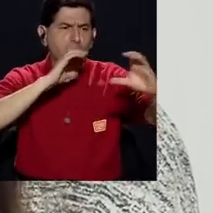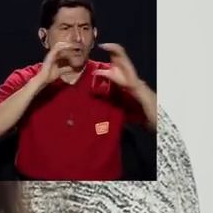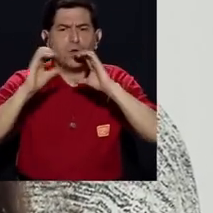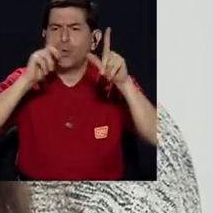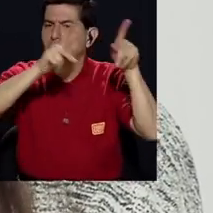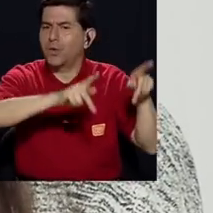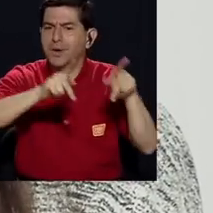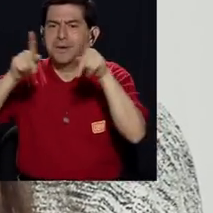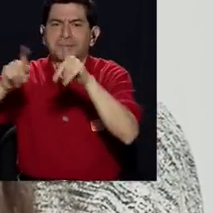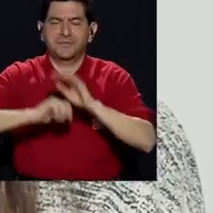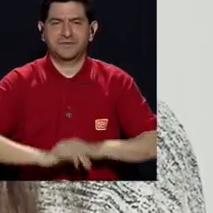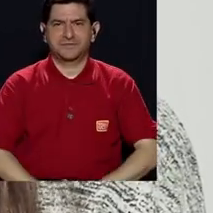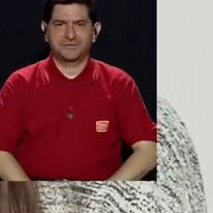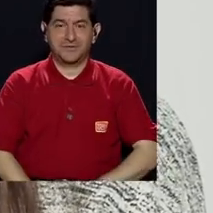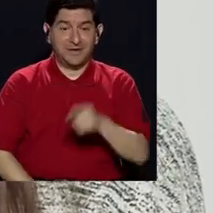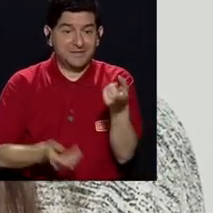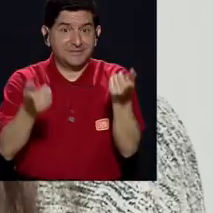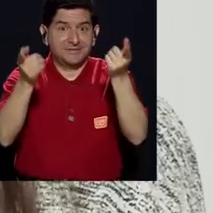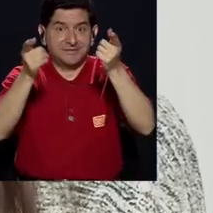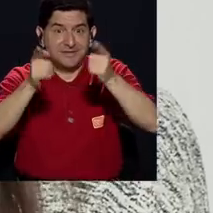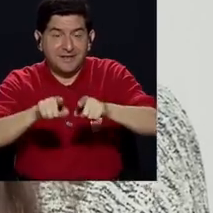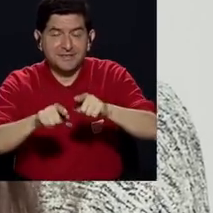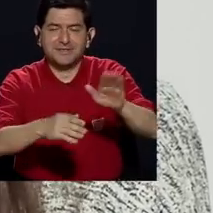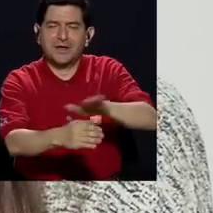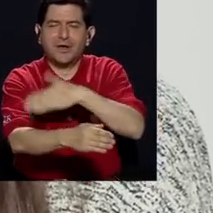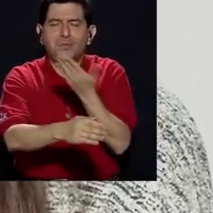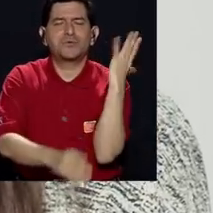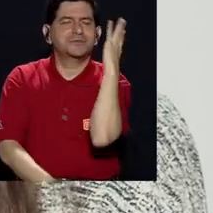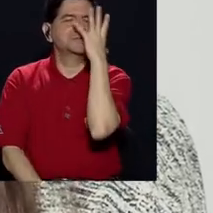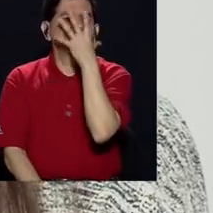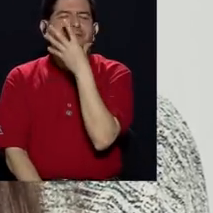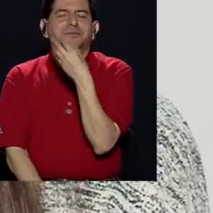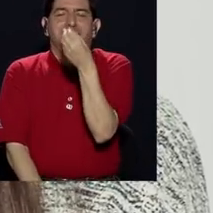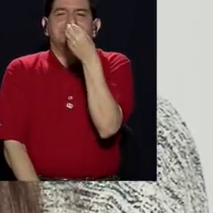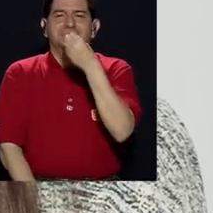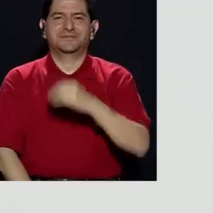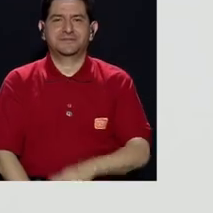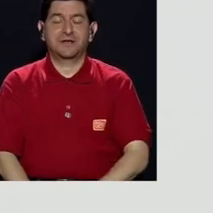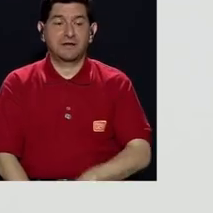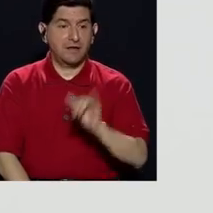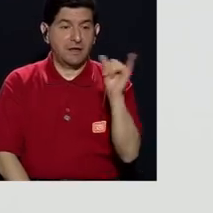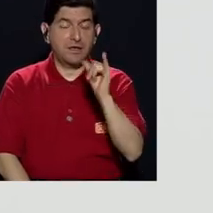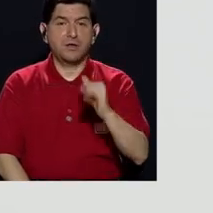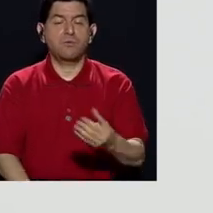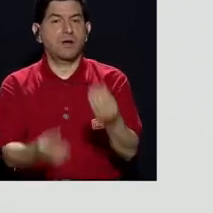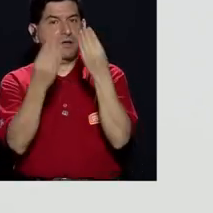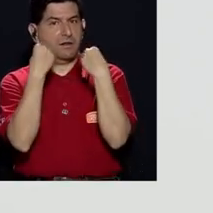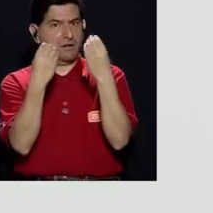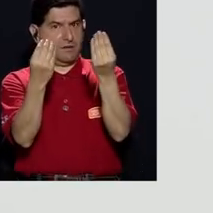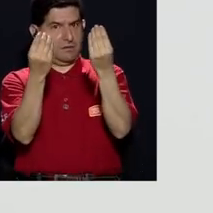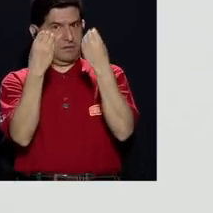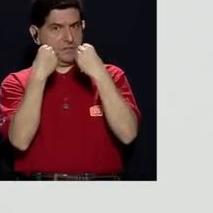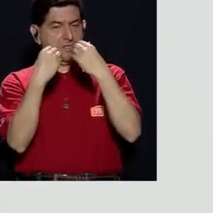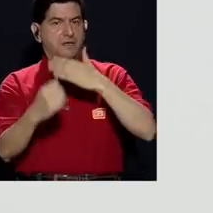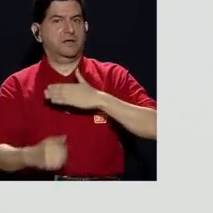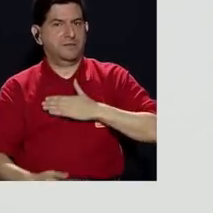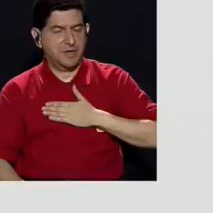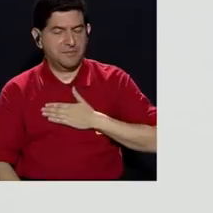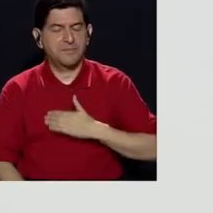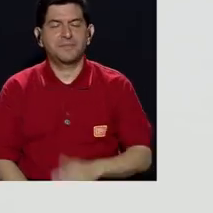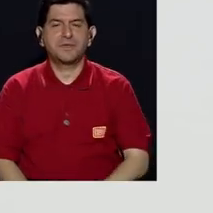transmitirle a las personas y música preciosa también me ha enseñado a